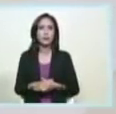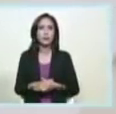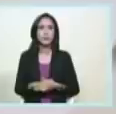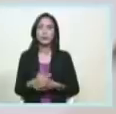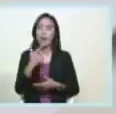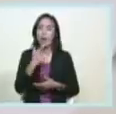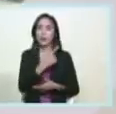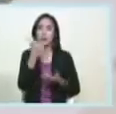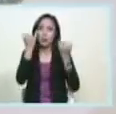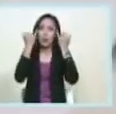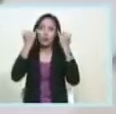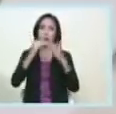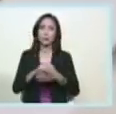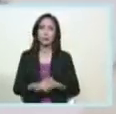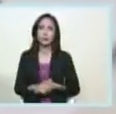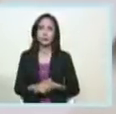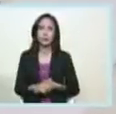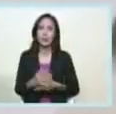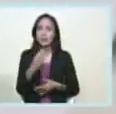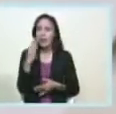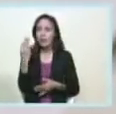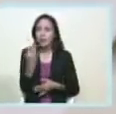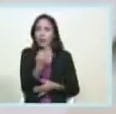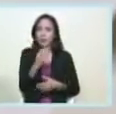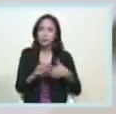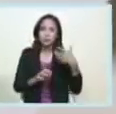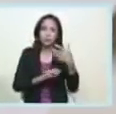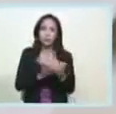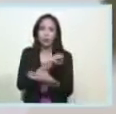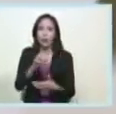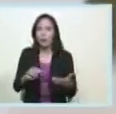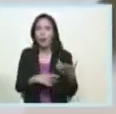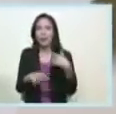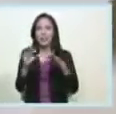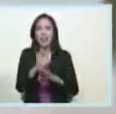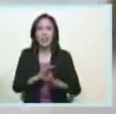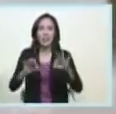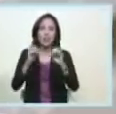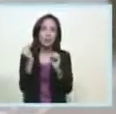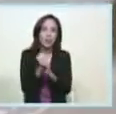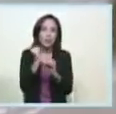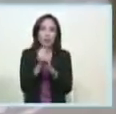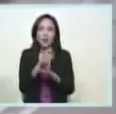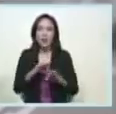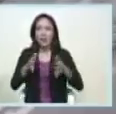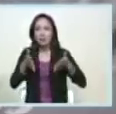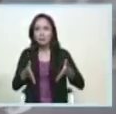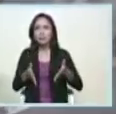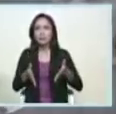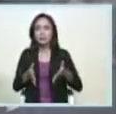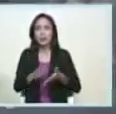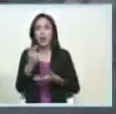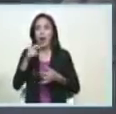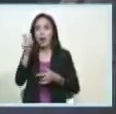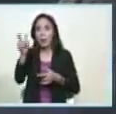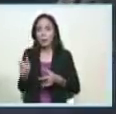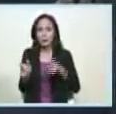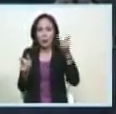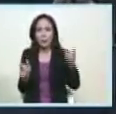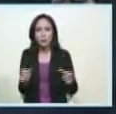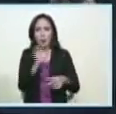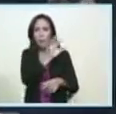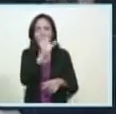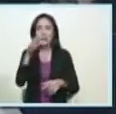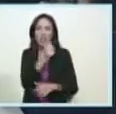con albert einsten la verdadera crisis es la crisis de la incompetencia el inconveniente de las personas y los países